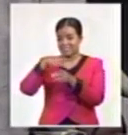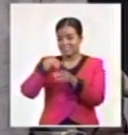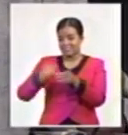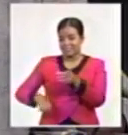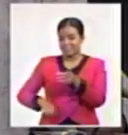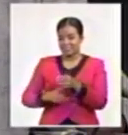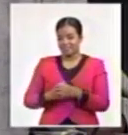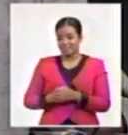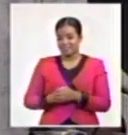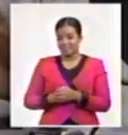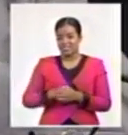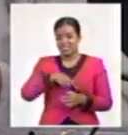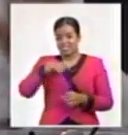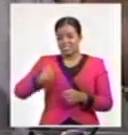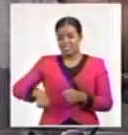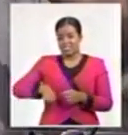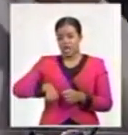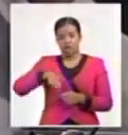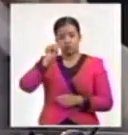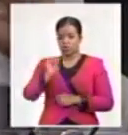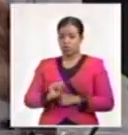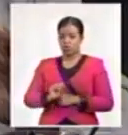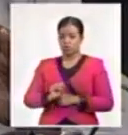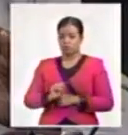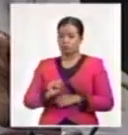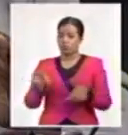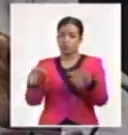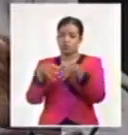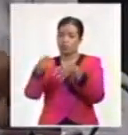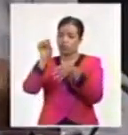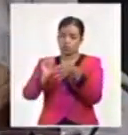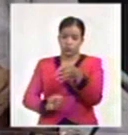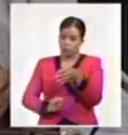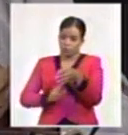sur. Siempre se ha considerado sur.